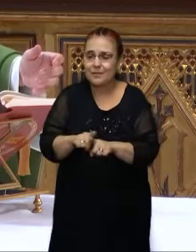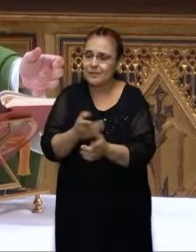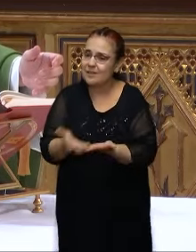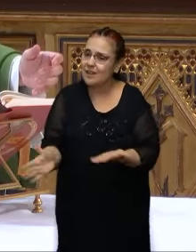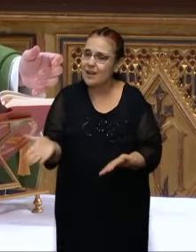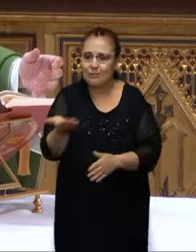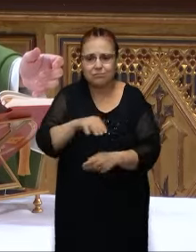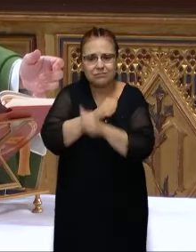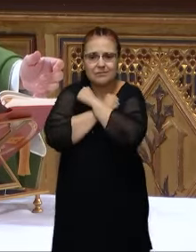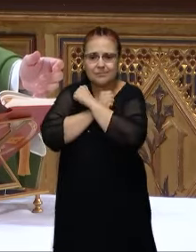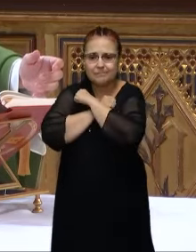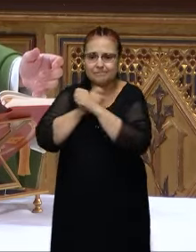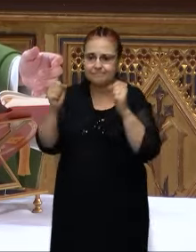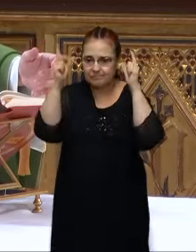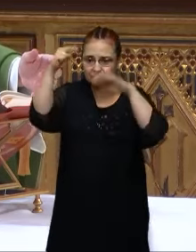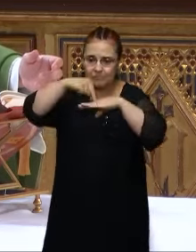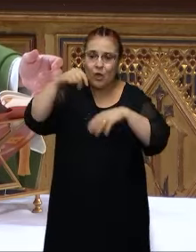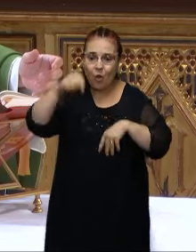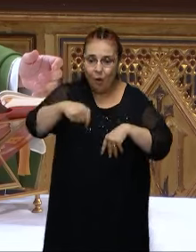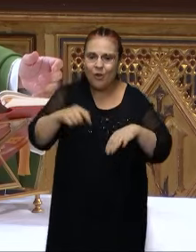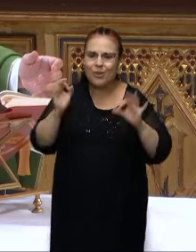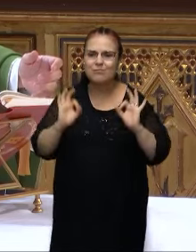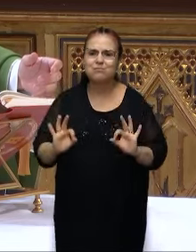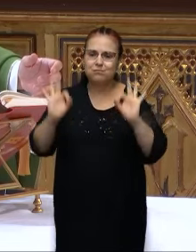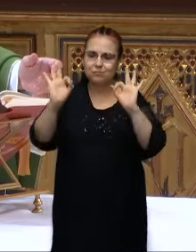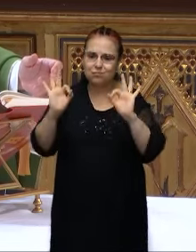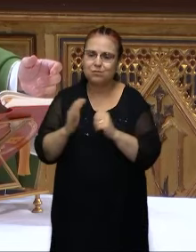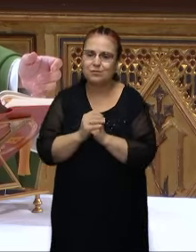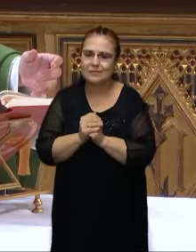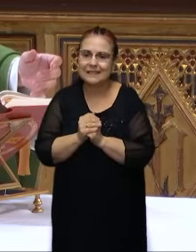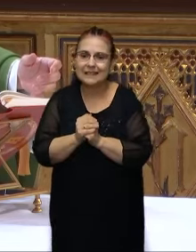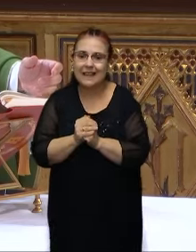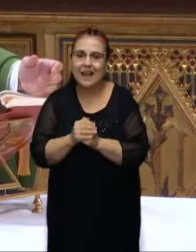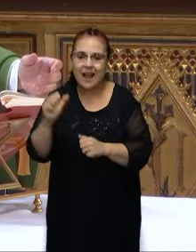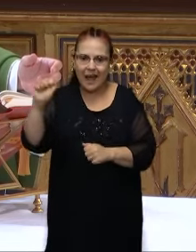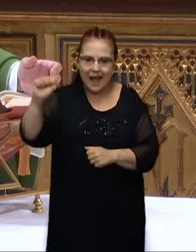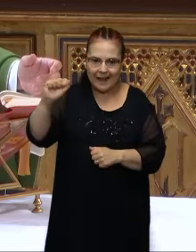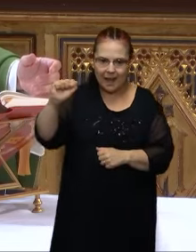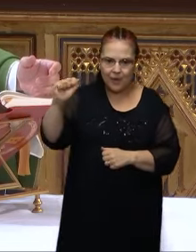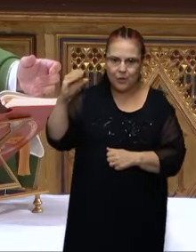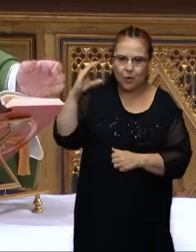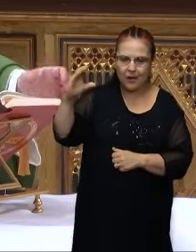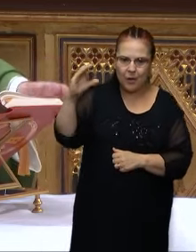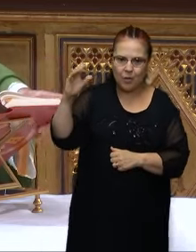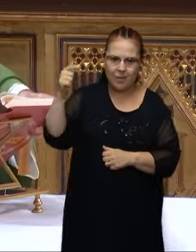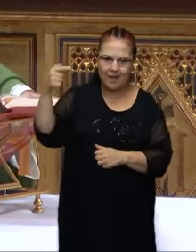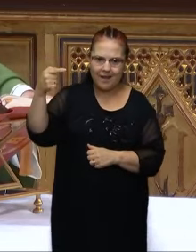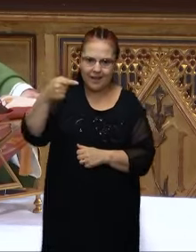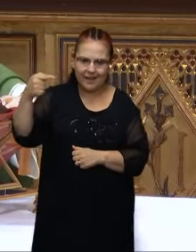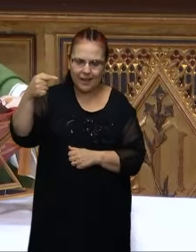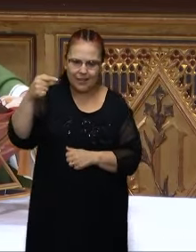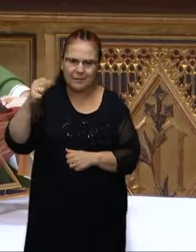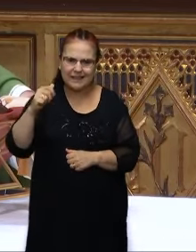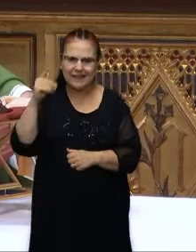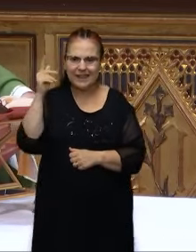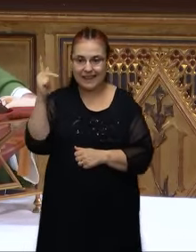en la esperanza de la resurrección. Hoy te encomendamos de forma especial a Alejandro y Claudia, Gracia Martínez y Tiki.